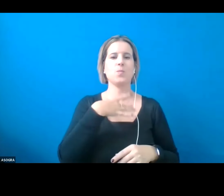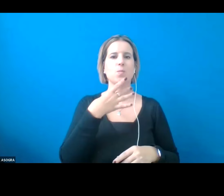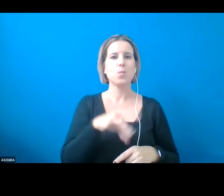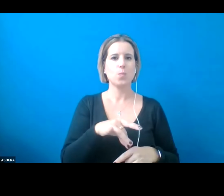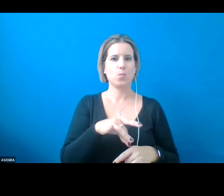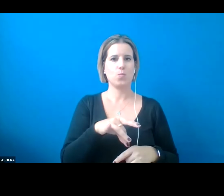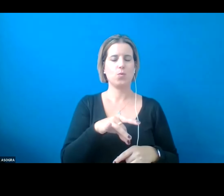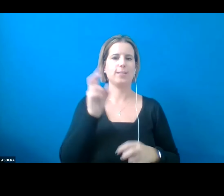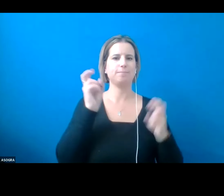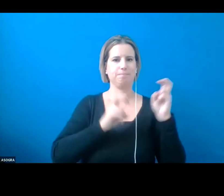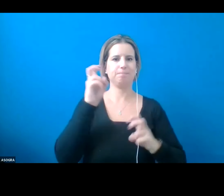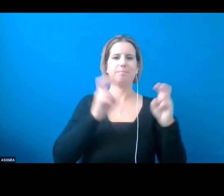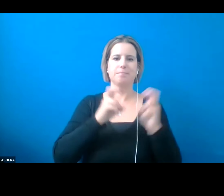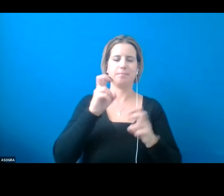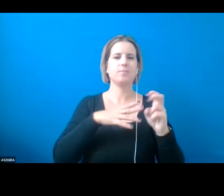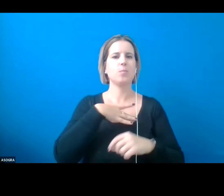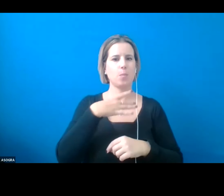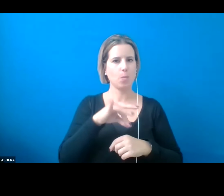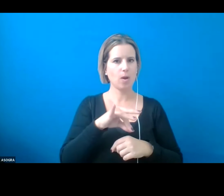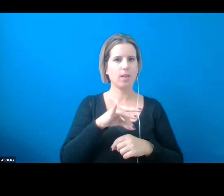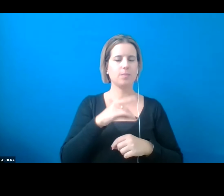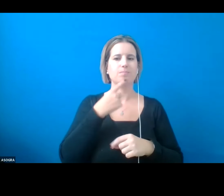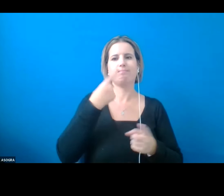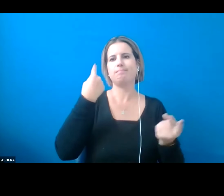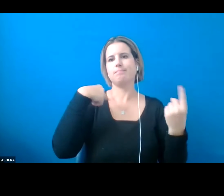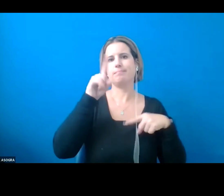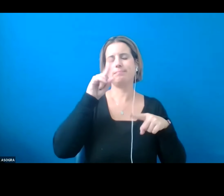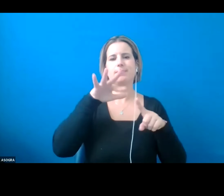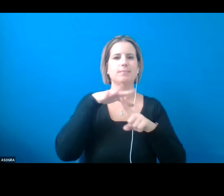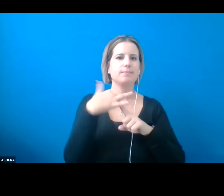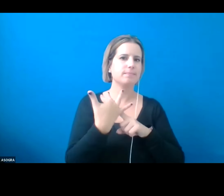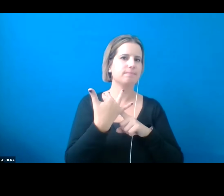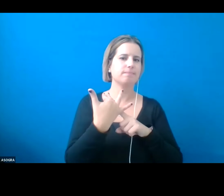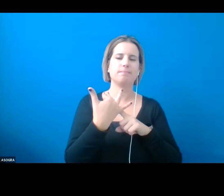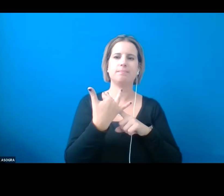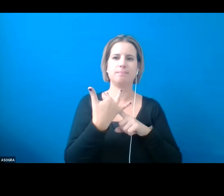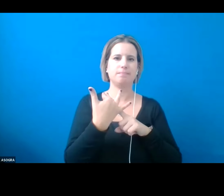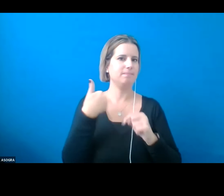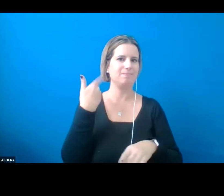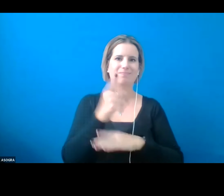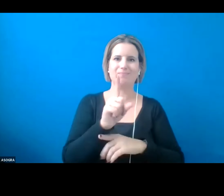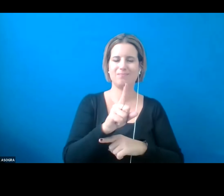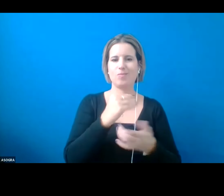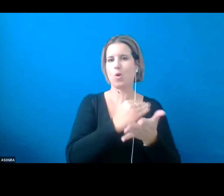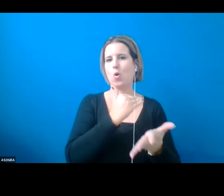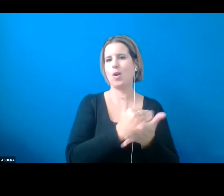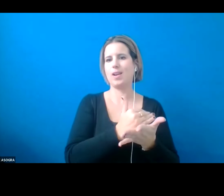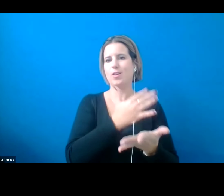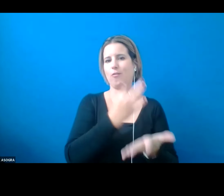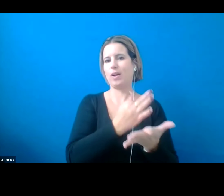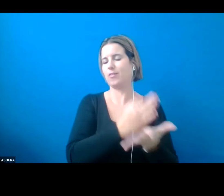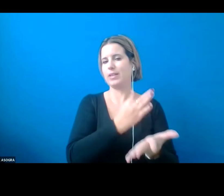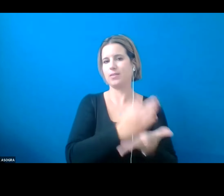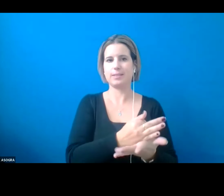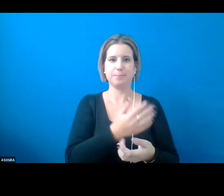viniendo especialmente casos en los que ya los niños han dejado de acudir a los colegios y se